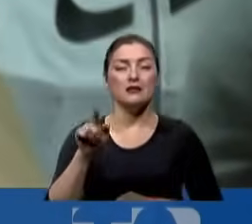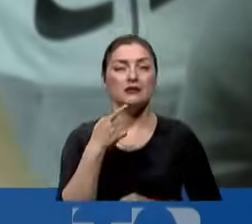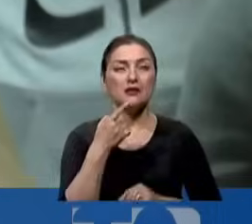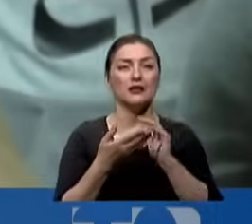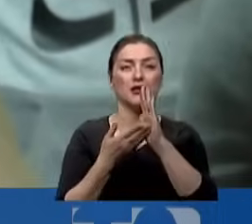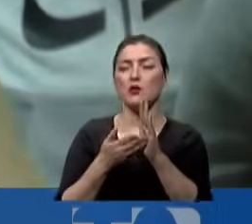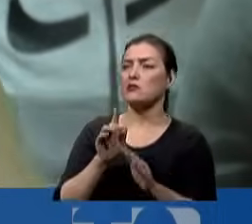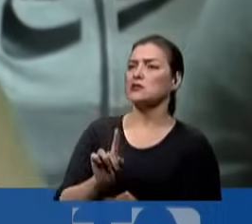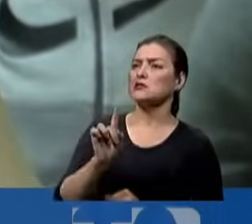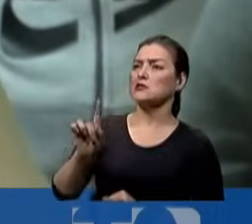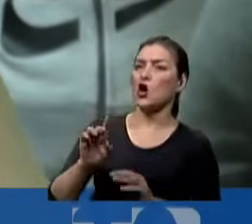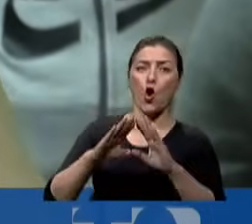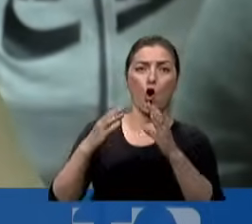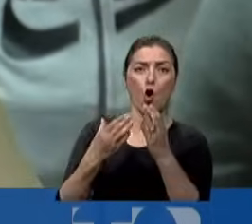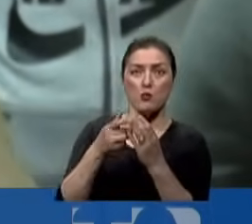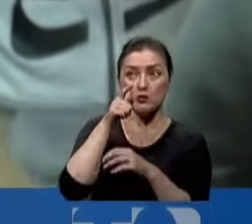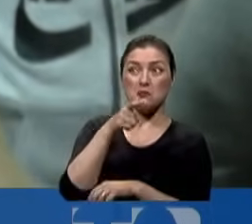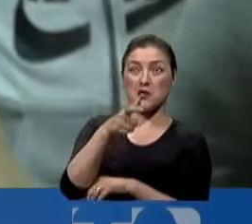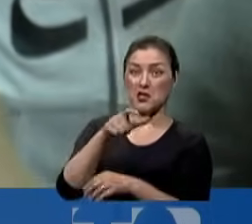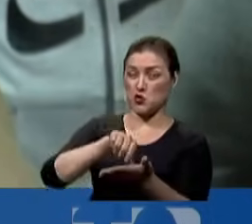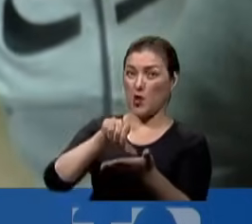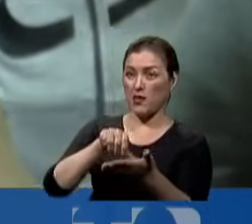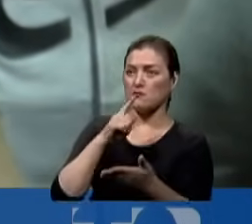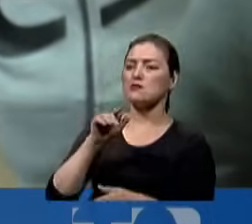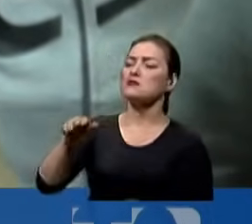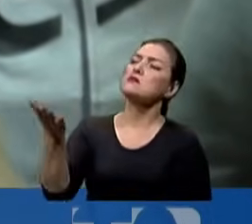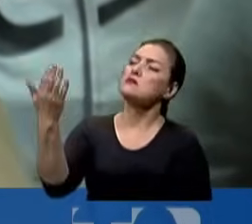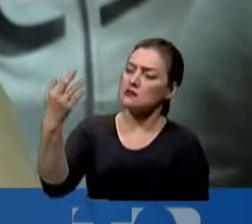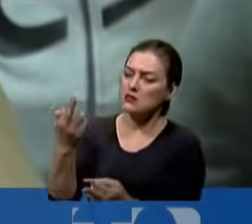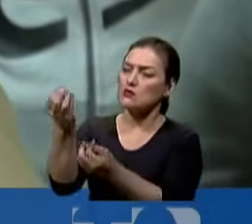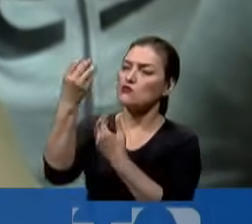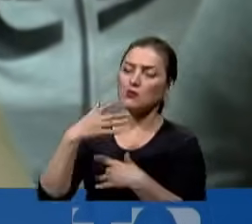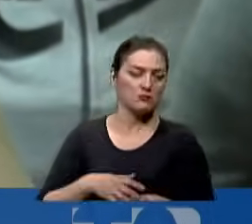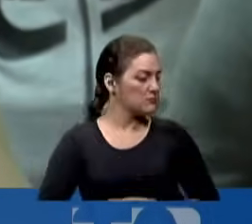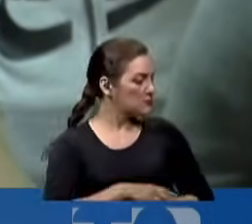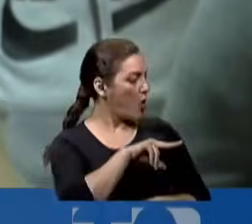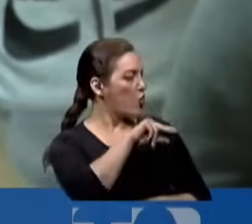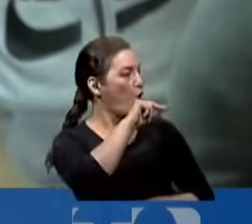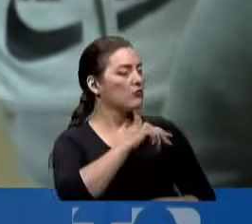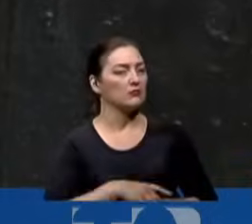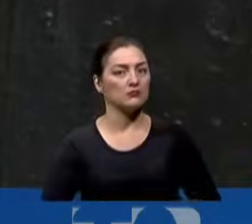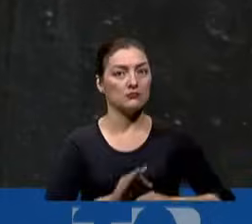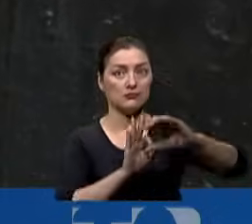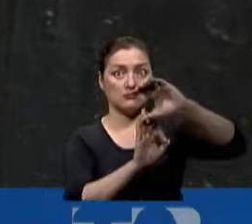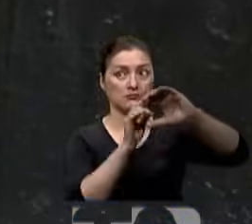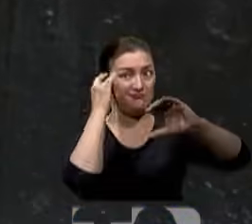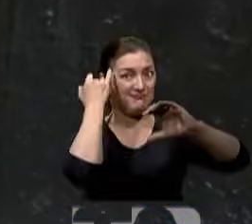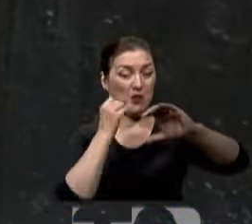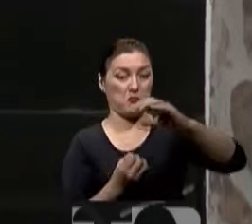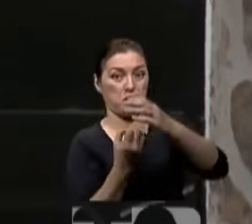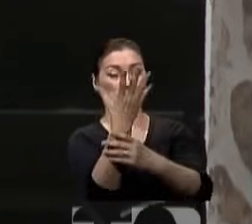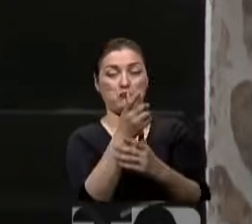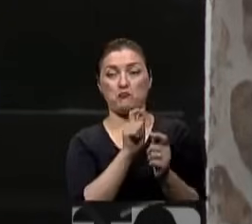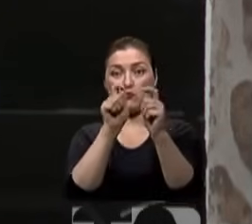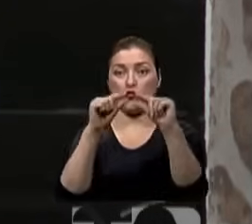negando la información a la Comisión de Veeduría Ciudadana que fue conformada por el Consejo de Participación Ciudadana. Y es que dicho